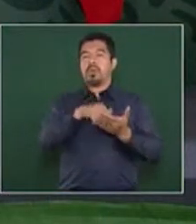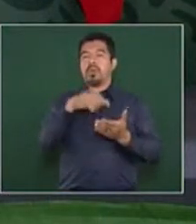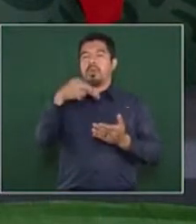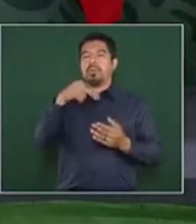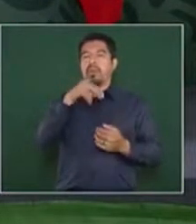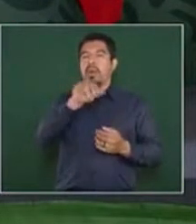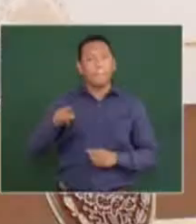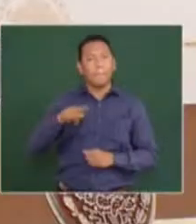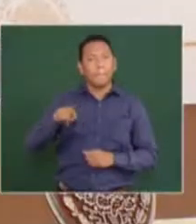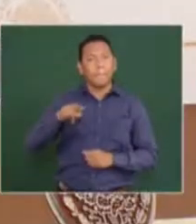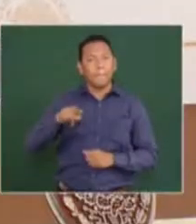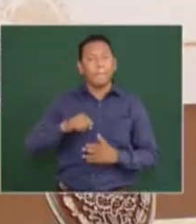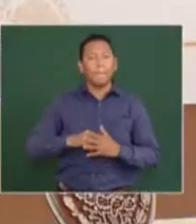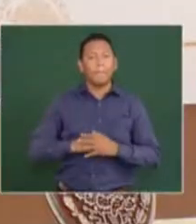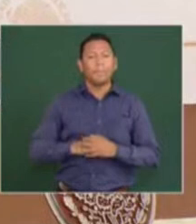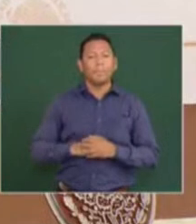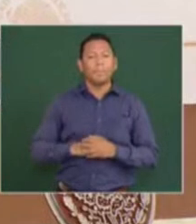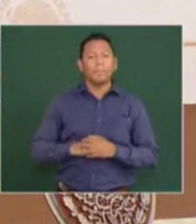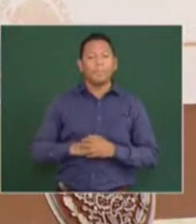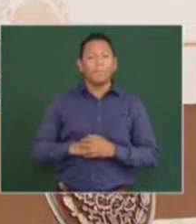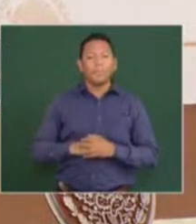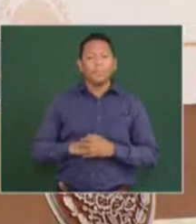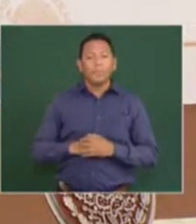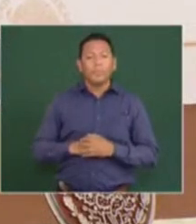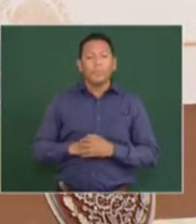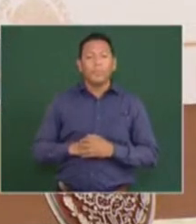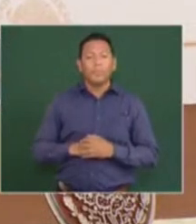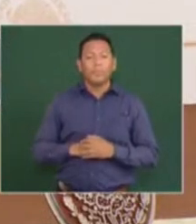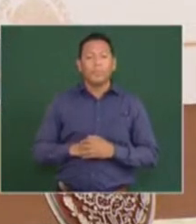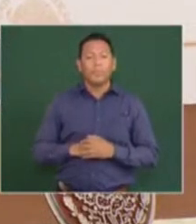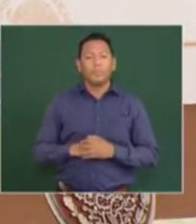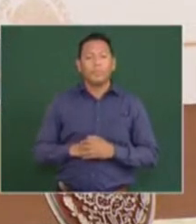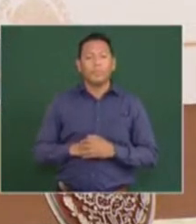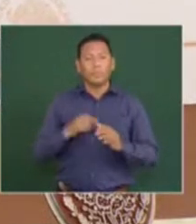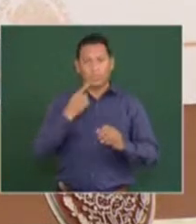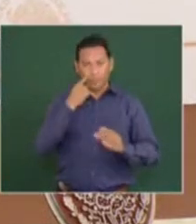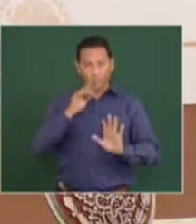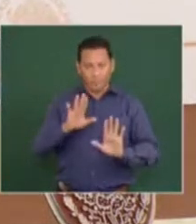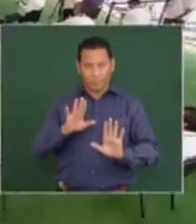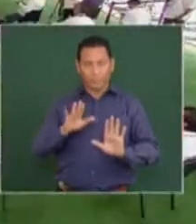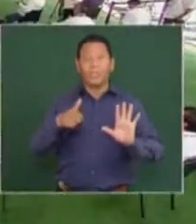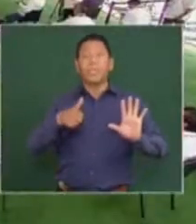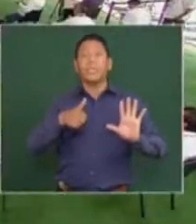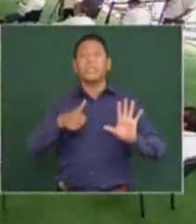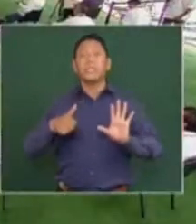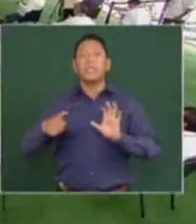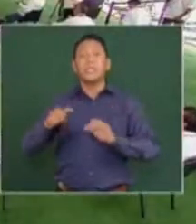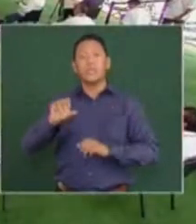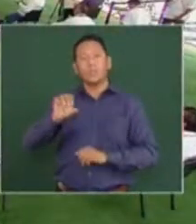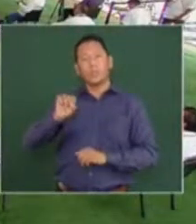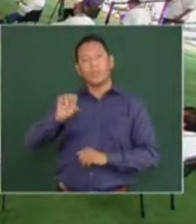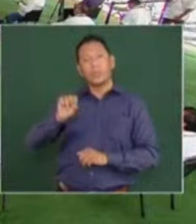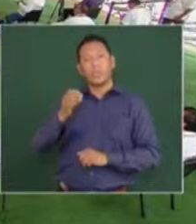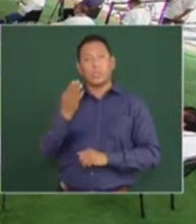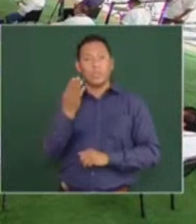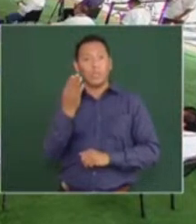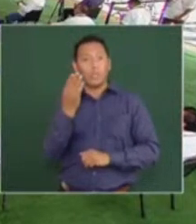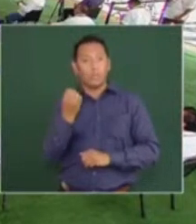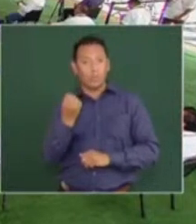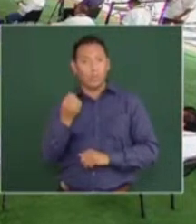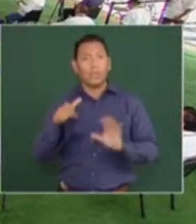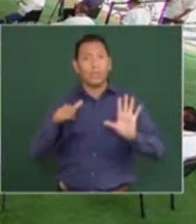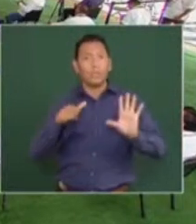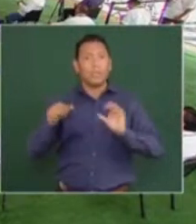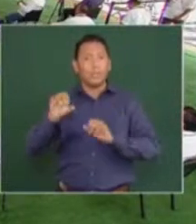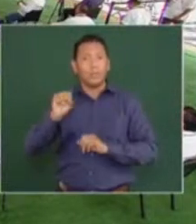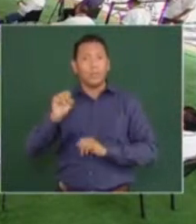desde Tabasco. El mandatario federal deseó a las familias mexicanas una feliz Navidad y aclaró que no odia a nadie y